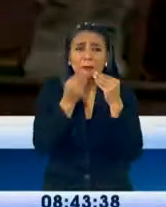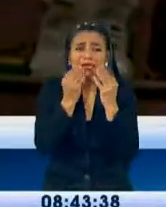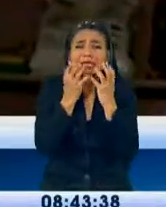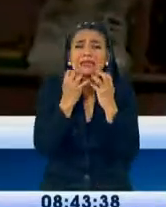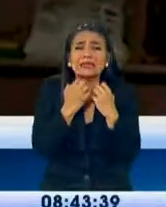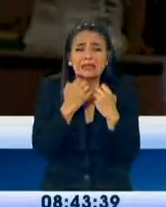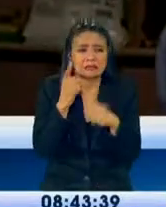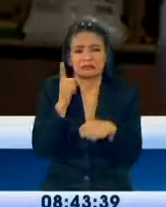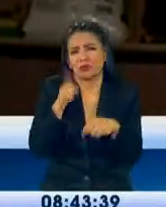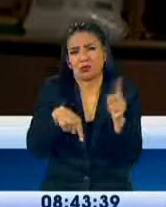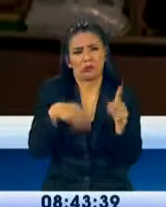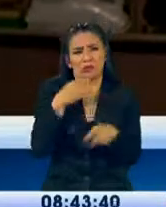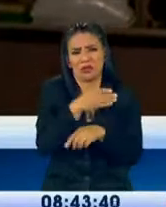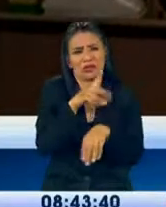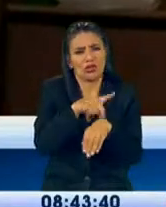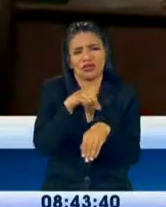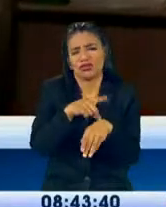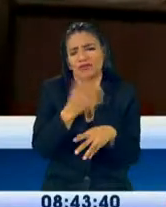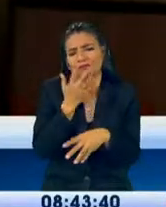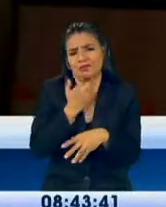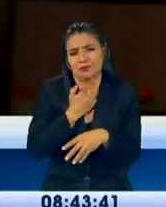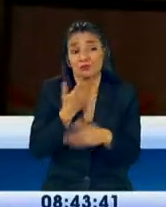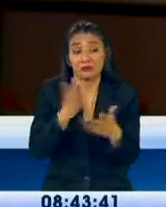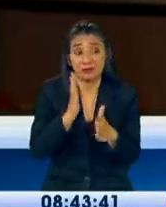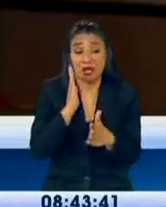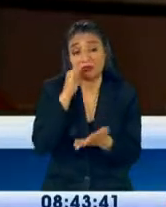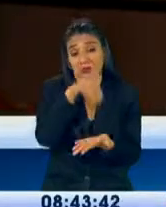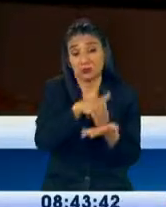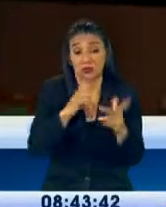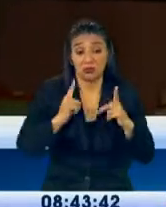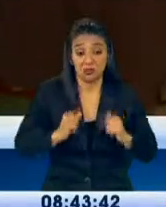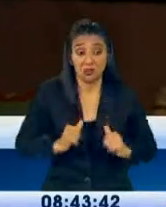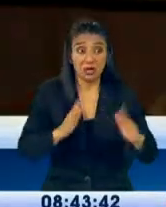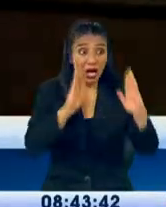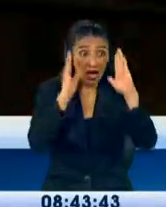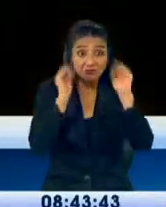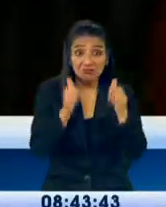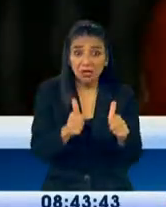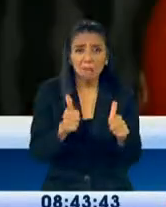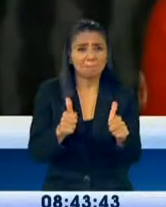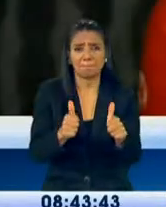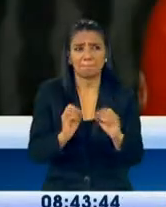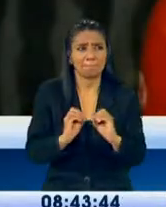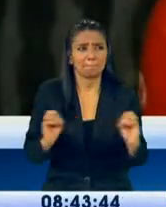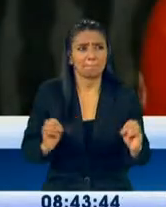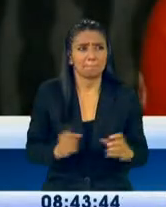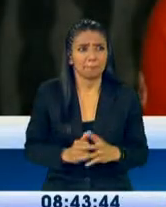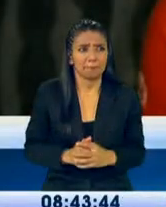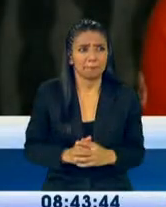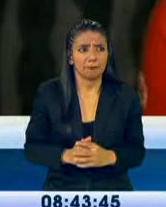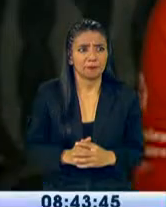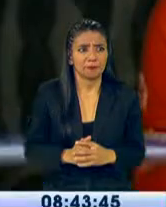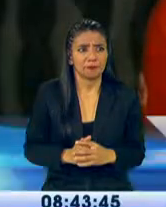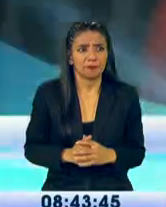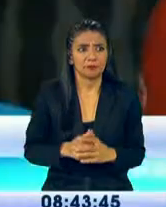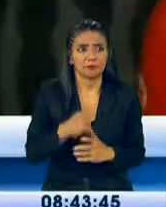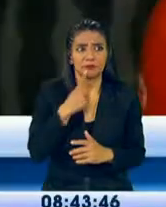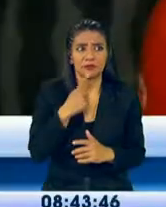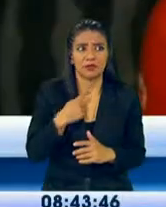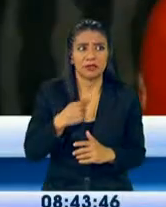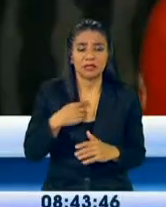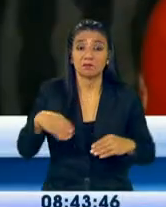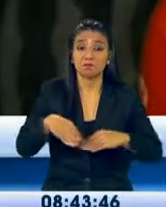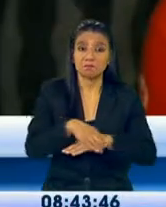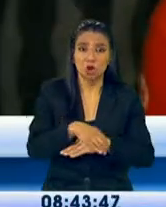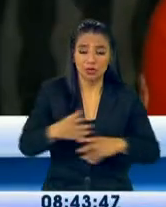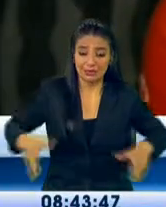una consulta médica. Y en la salud pública no ha recibido la atención necesaria. Lo que han dicho es que no hay la prótesis, que